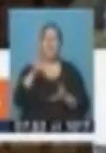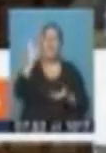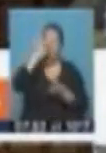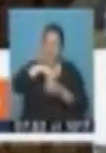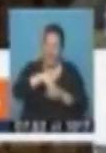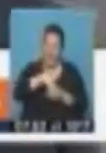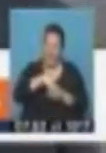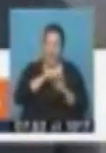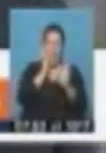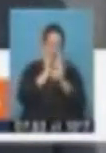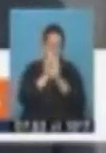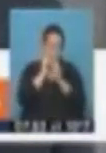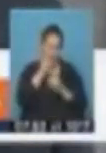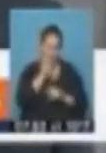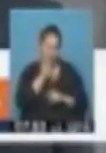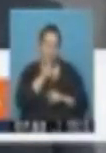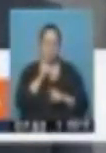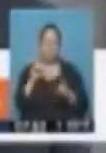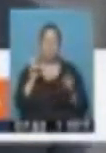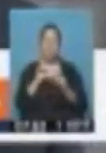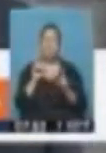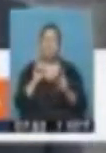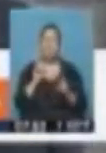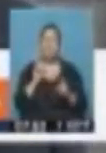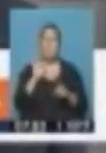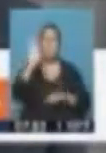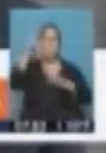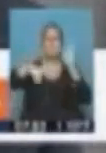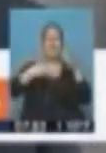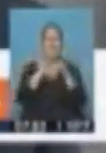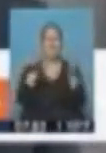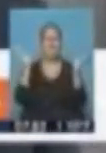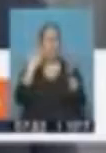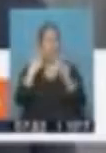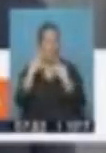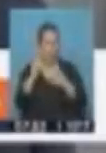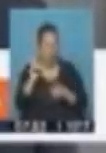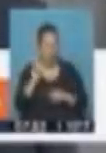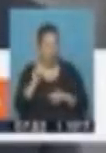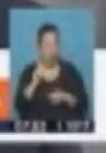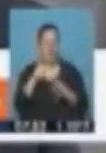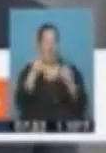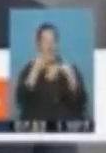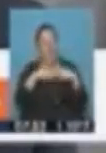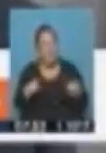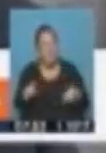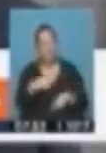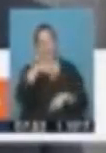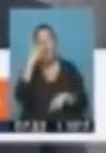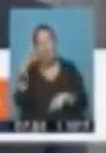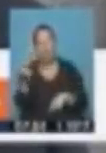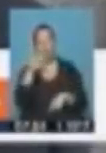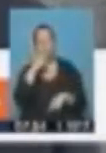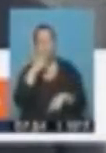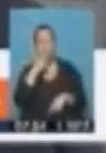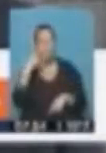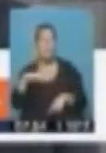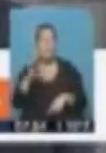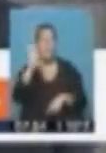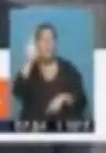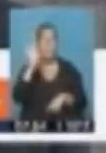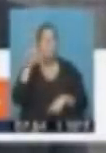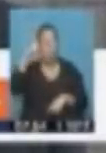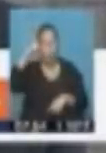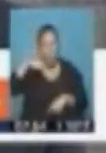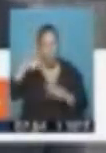organismo de inteligencia no se convoca audiencias públicas, a diferencia de cuando se tienen que designar